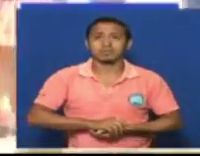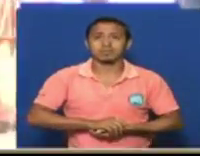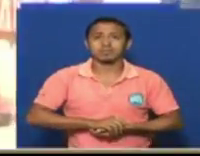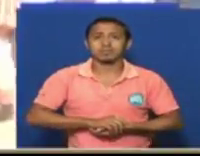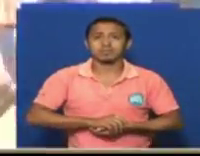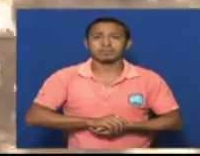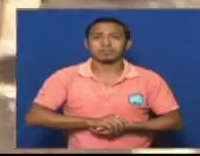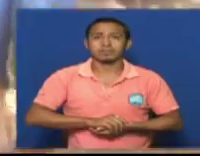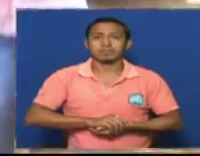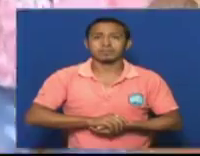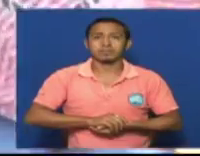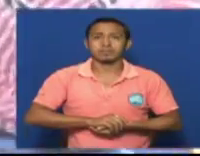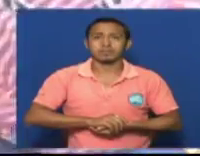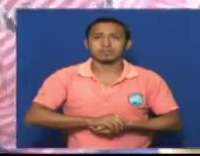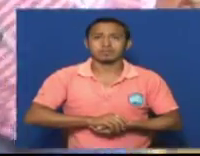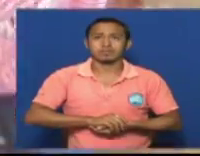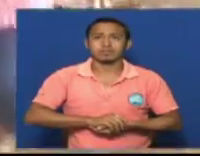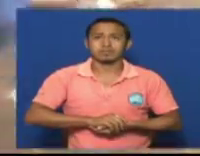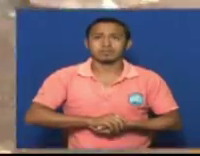para nada